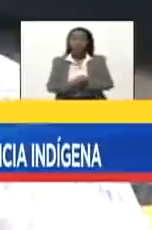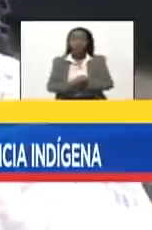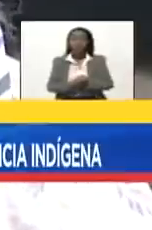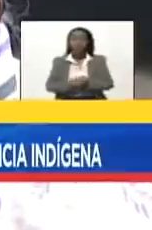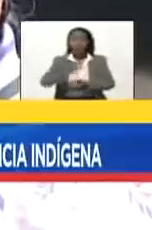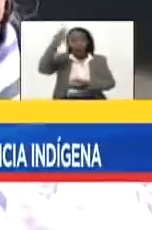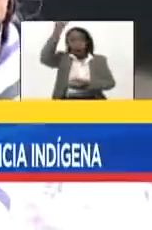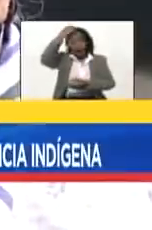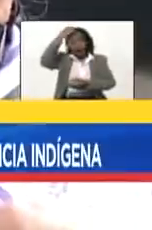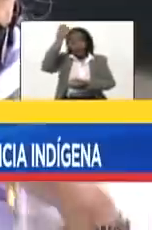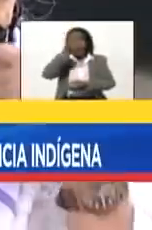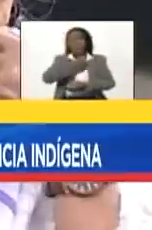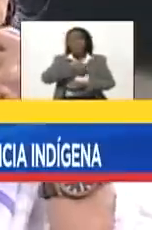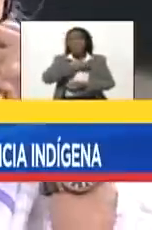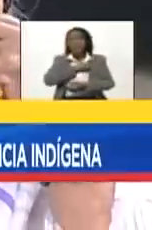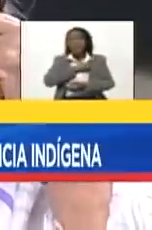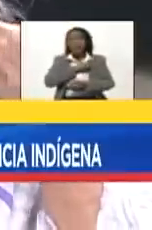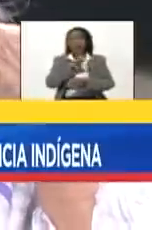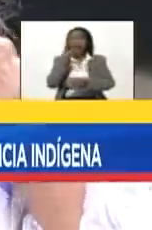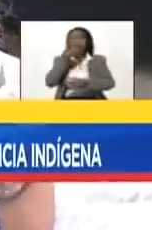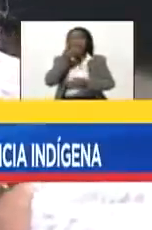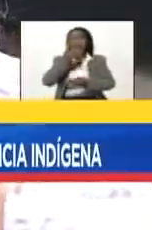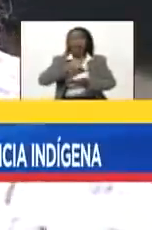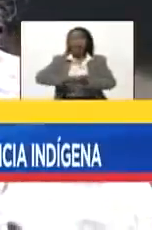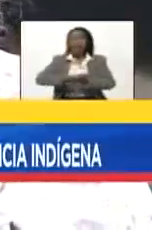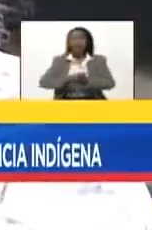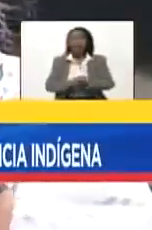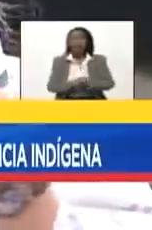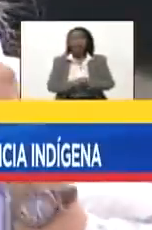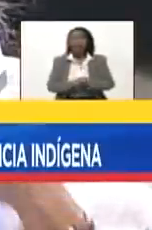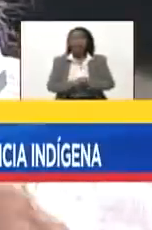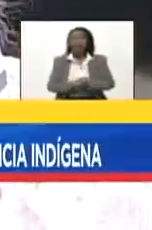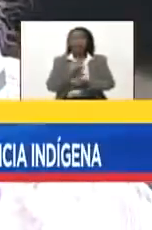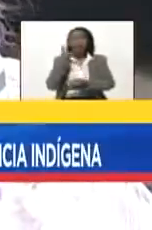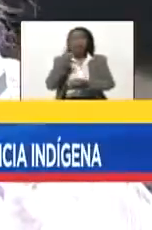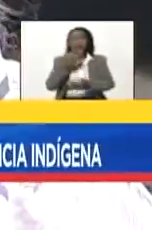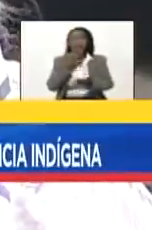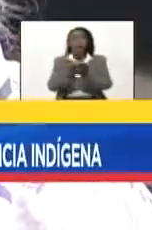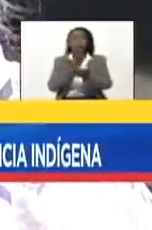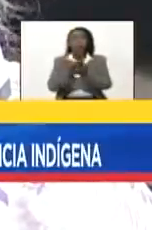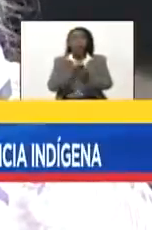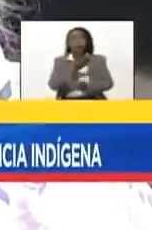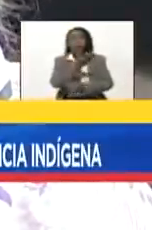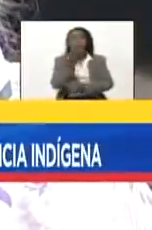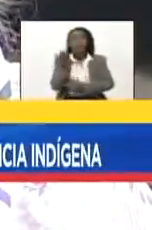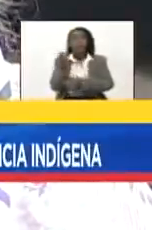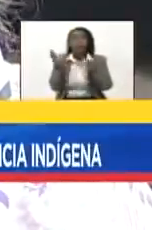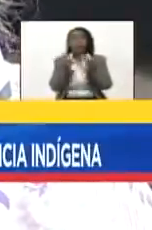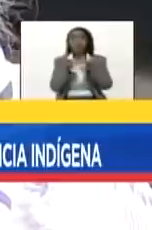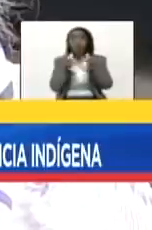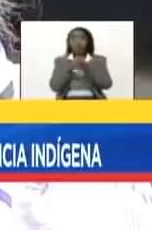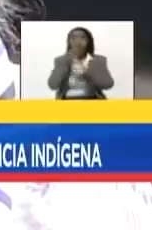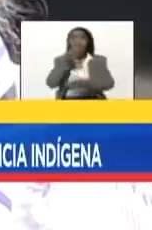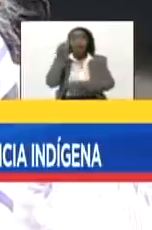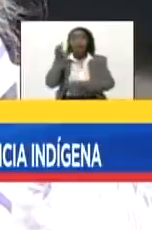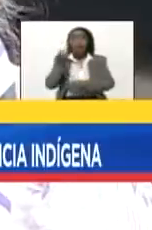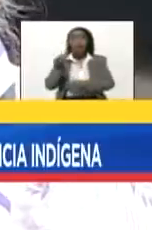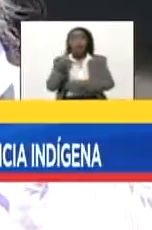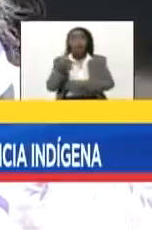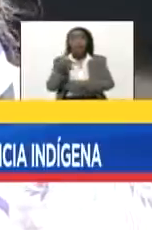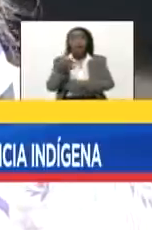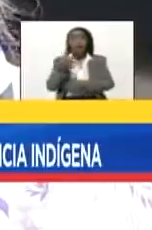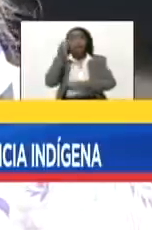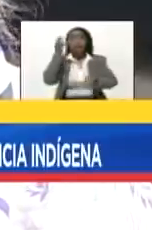al rey de España. Esa carta y esa propuesta de usted de la Comisión de la Verdad y